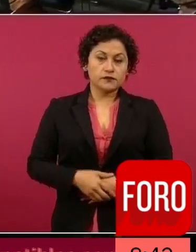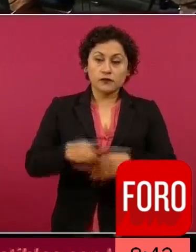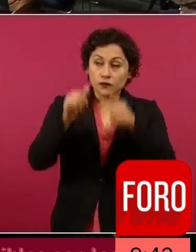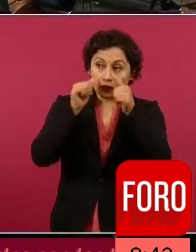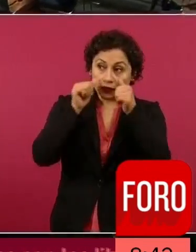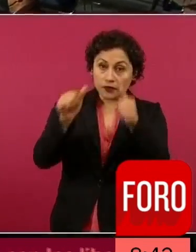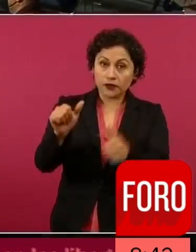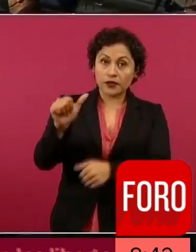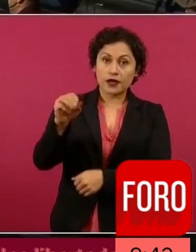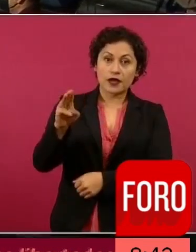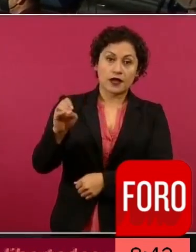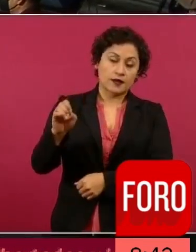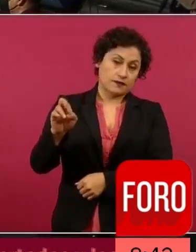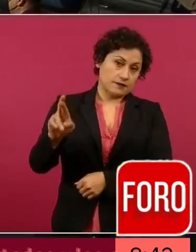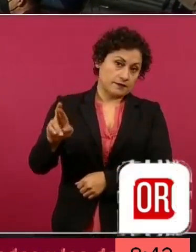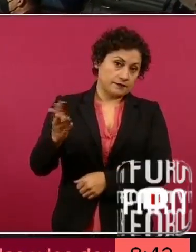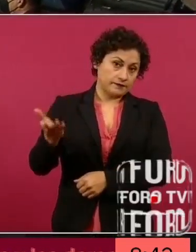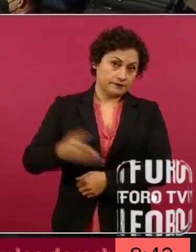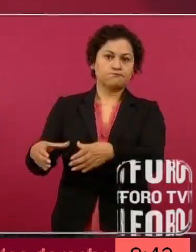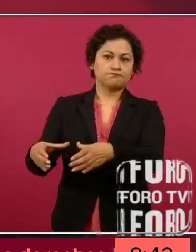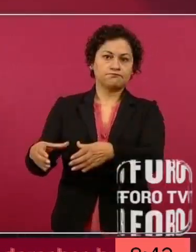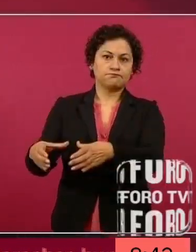han comprometido a